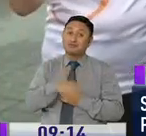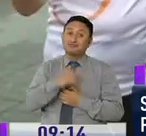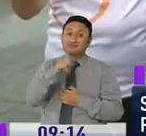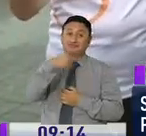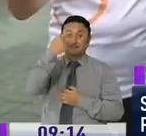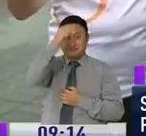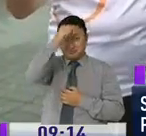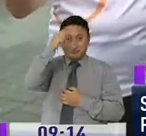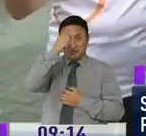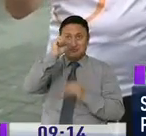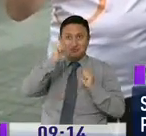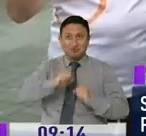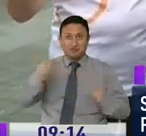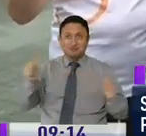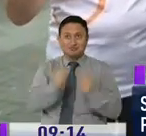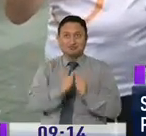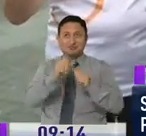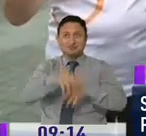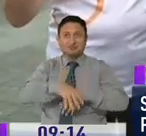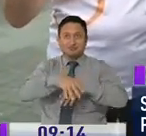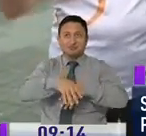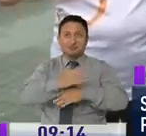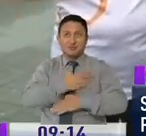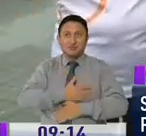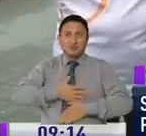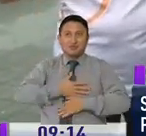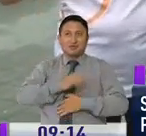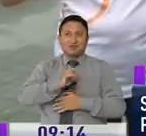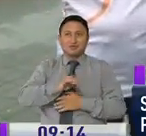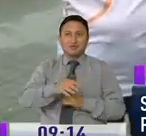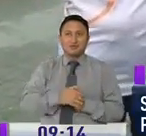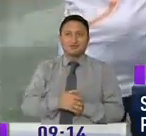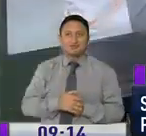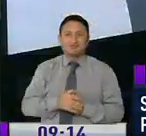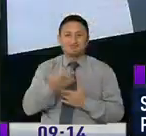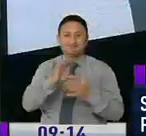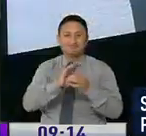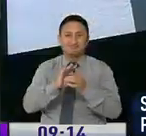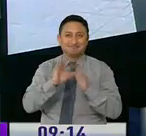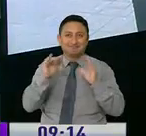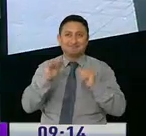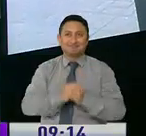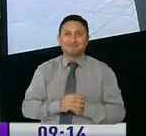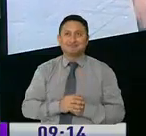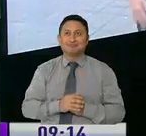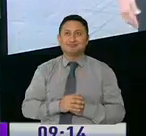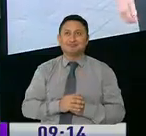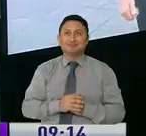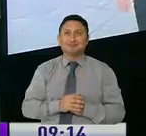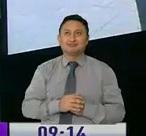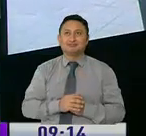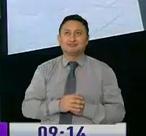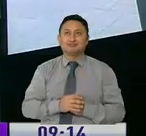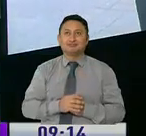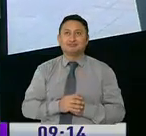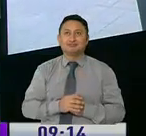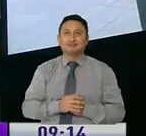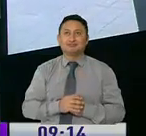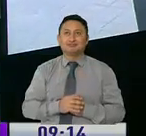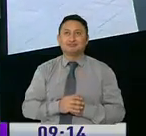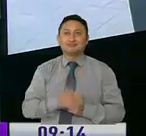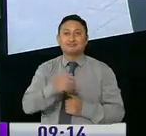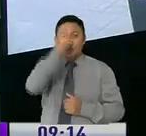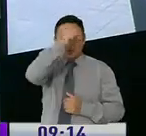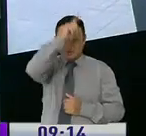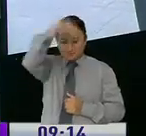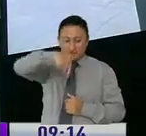domingo y podamos estar aquí en la Carolina disfrutando de este hermoso Seguro parque. Roberto, sí. Ustedes continúan con más. 5 años que hemos participado y no ha llovido. El domingo nos